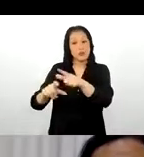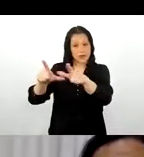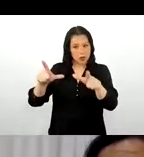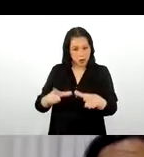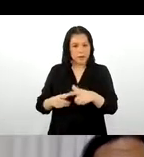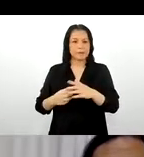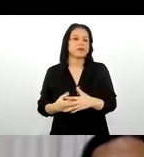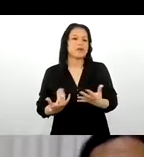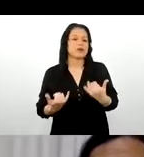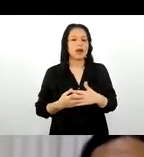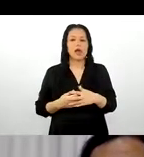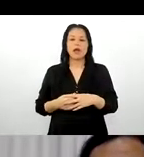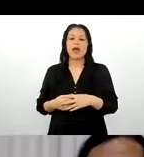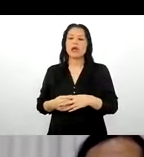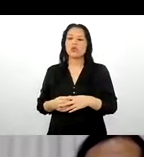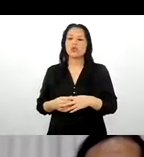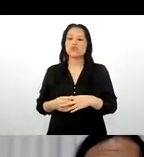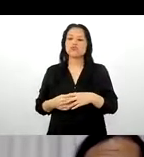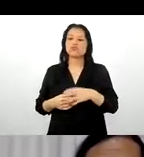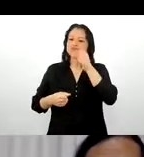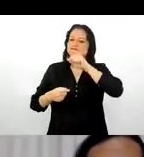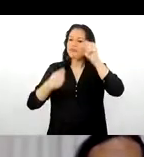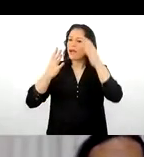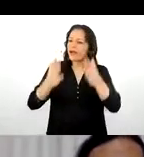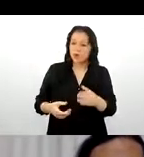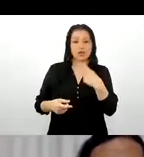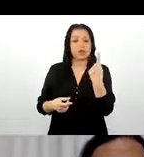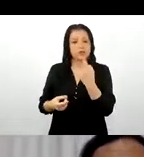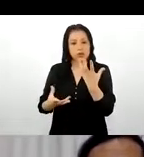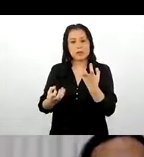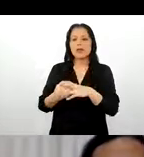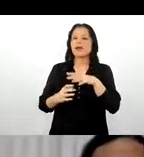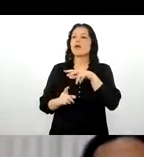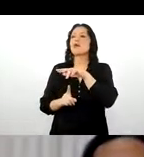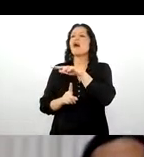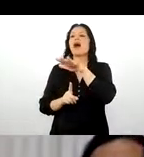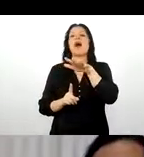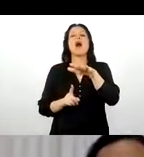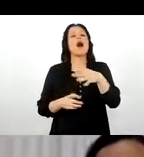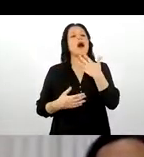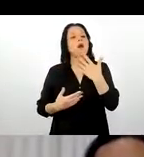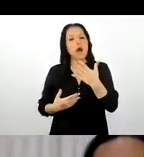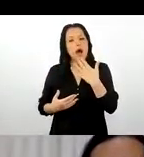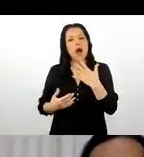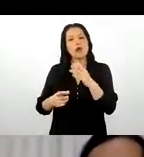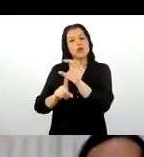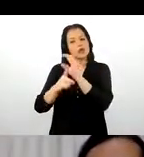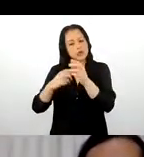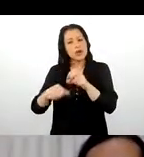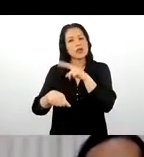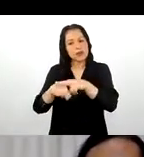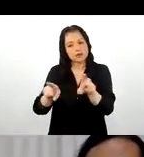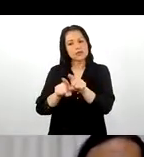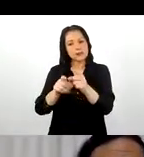viajero que ya no solamente es un viajero que se contempla con apreciar lo natural, lo cultural, sino quiere participar, es